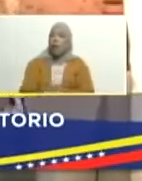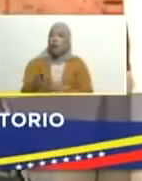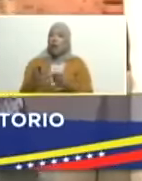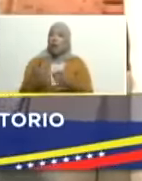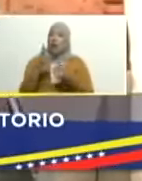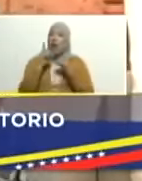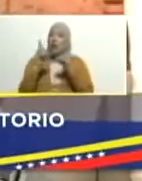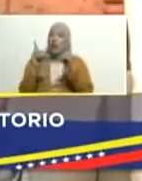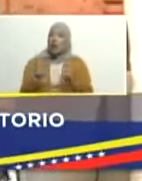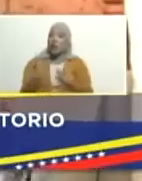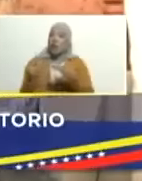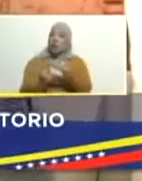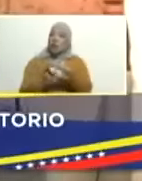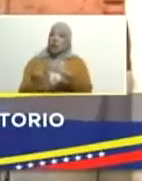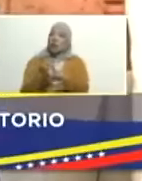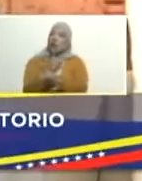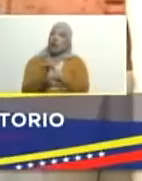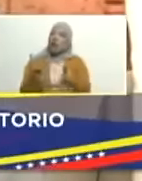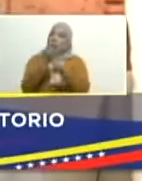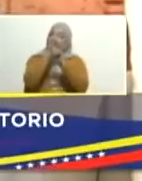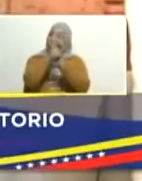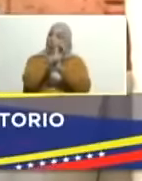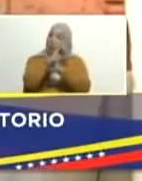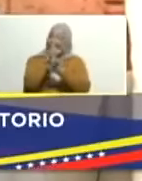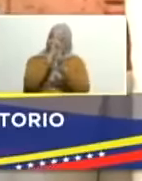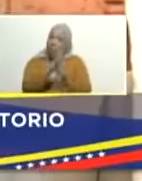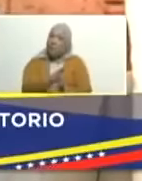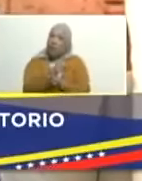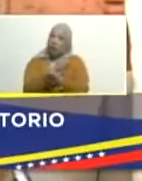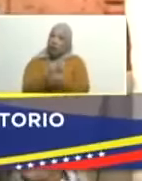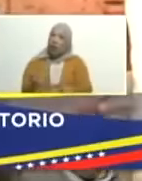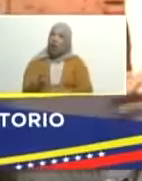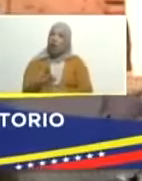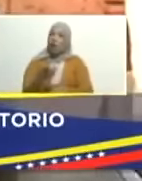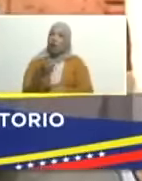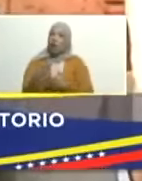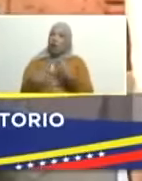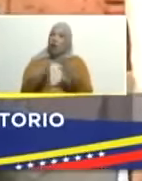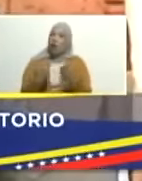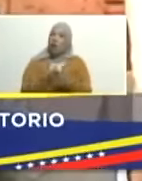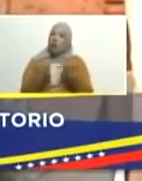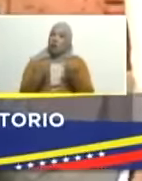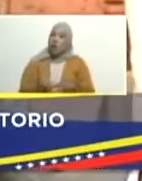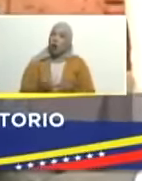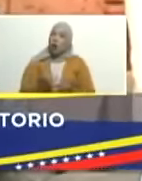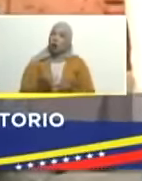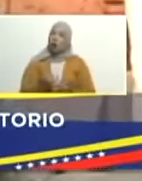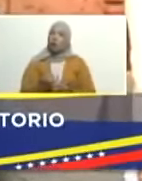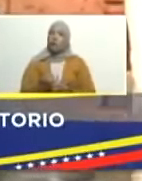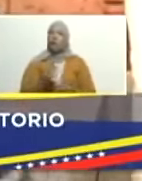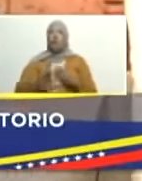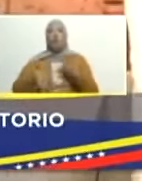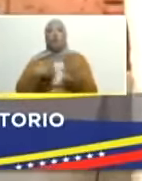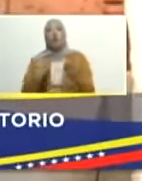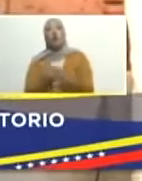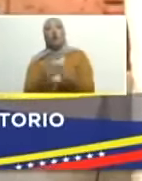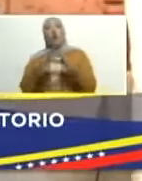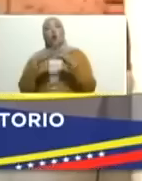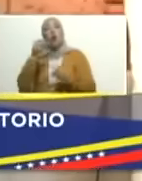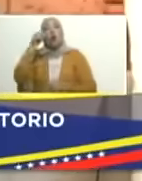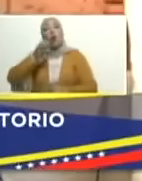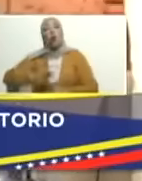decisiones de las instituciones democráticas deben respetarse. Así está en este acuerdo, así están todos los